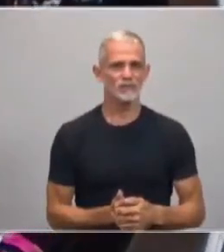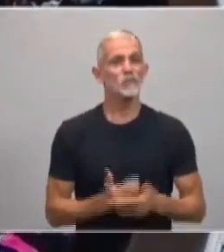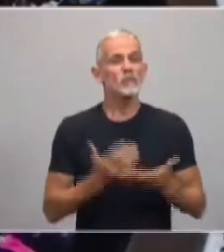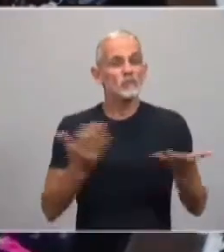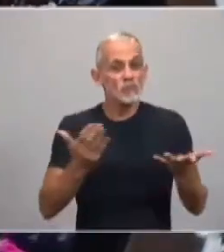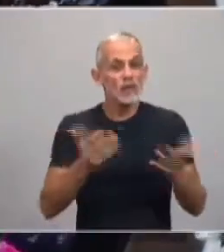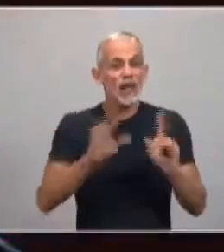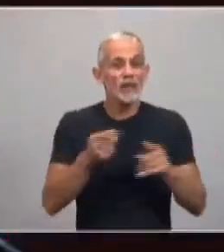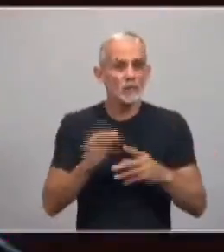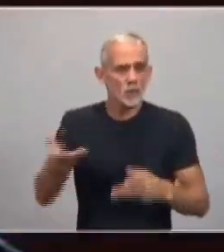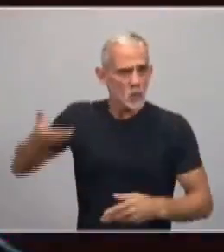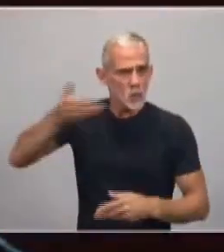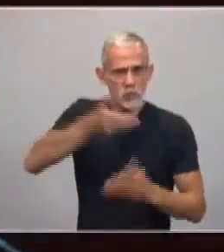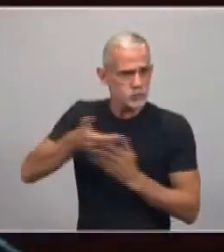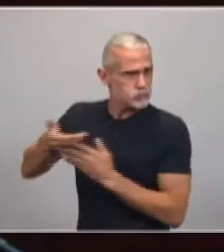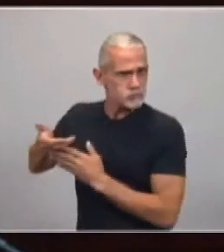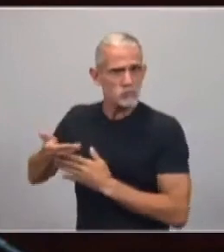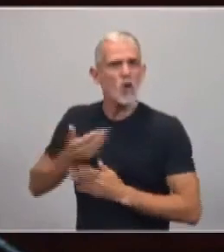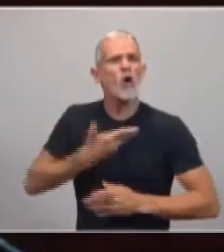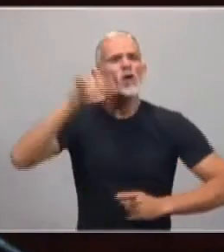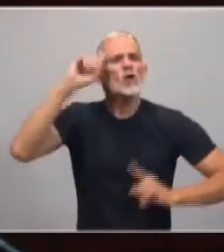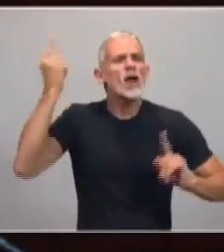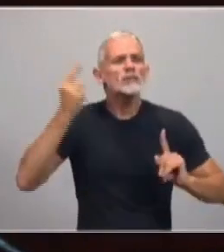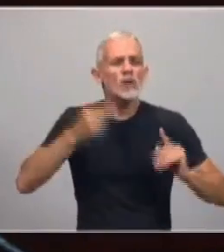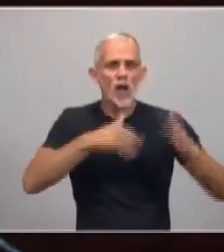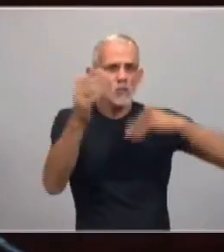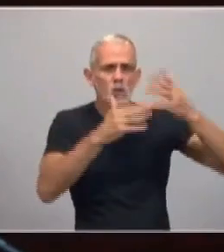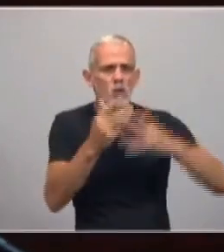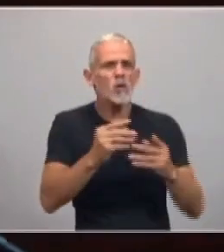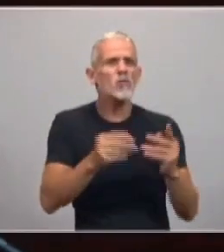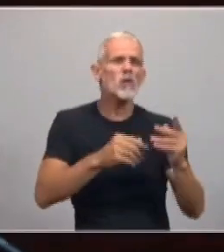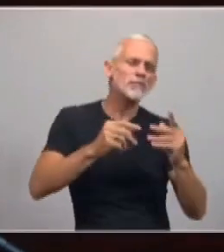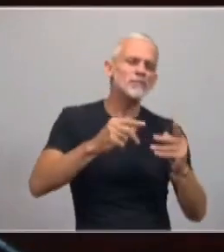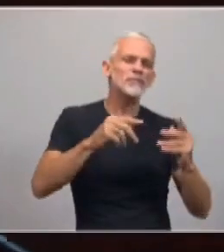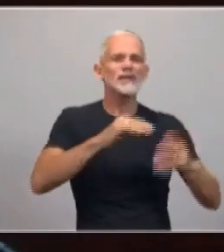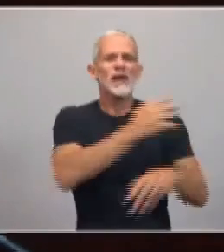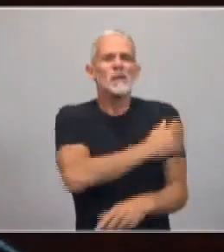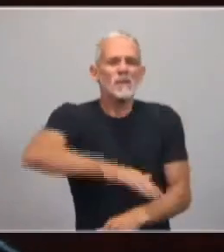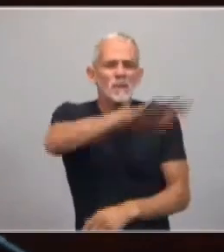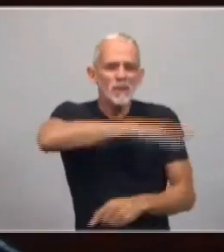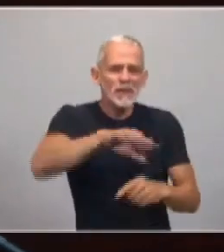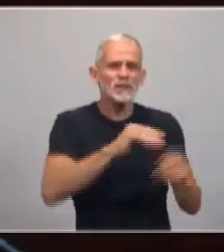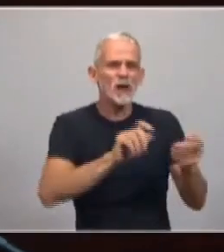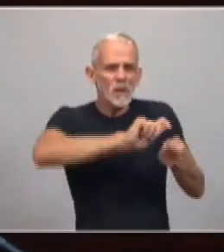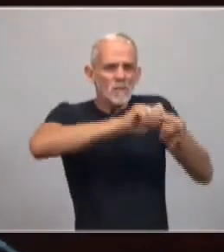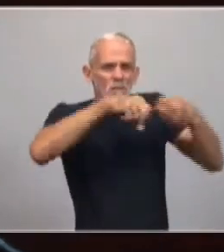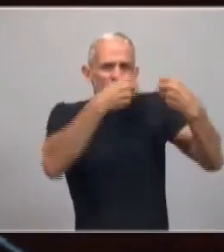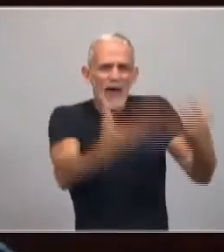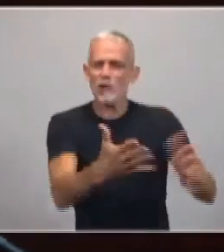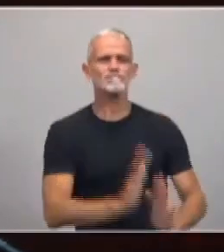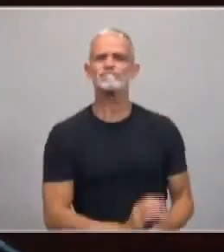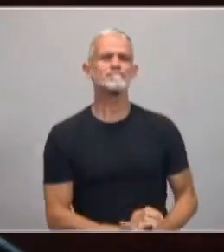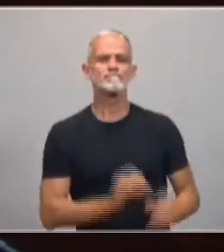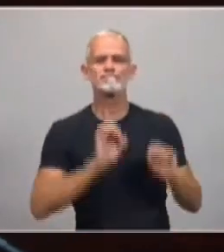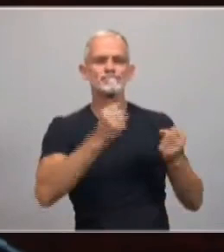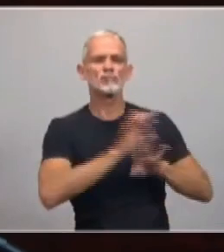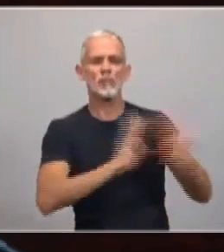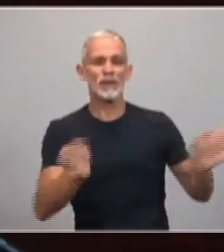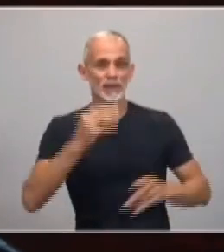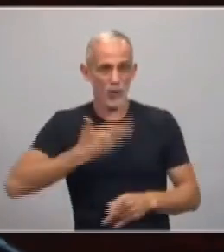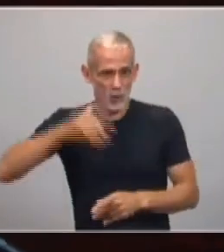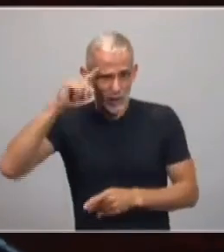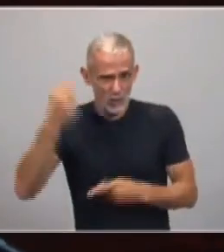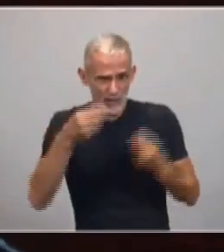Se desfinanciaron también las obras de urbanización en barrios populares. En la provincia de Buenos